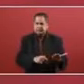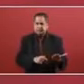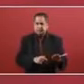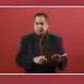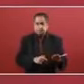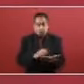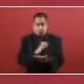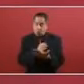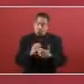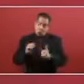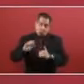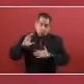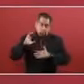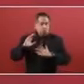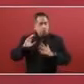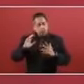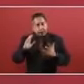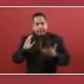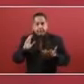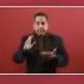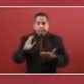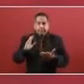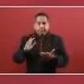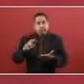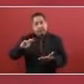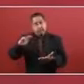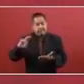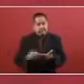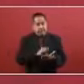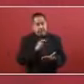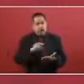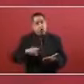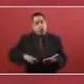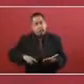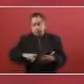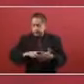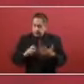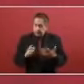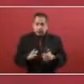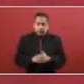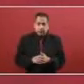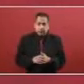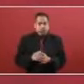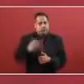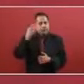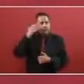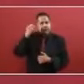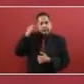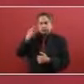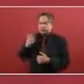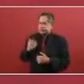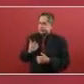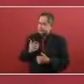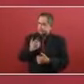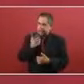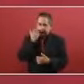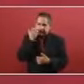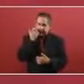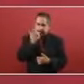porque son compromisos que se firmaron en situaciones muy